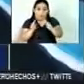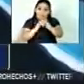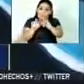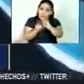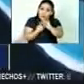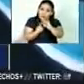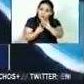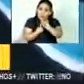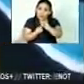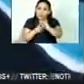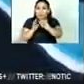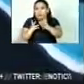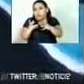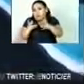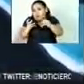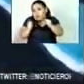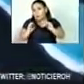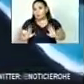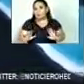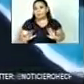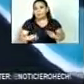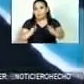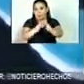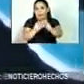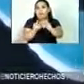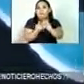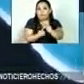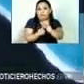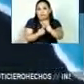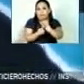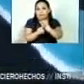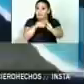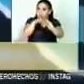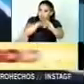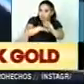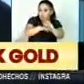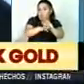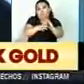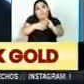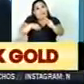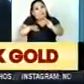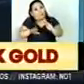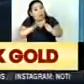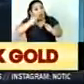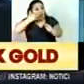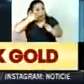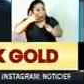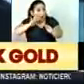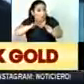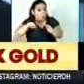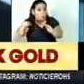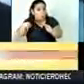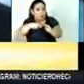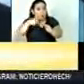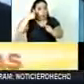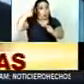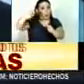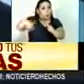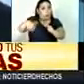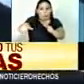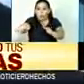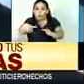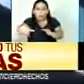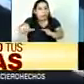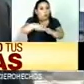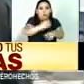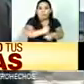su oportunidad de mantenerse en sus casas. Pero si hay una amenaza de este tipo, pues en ningún lugar la